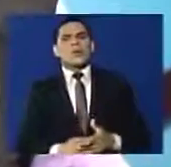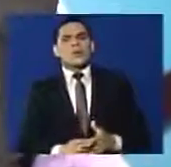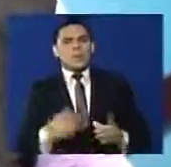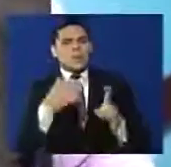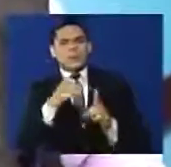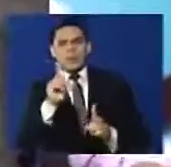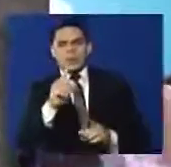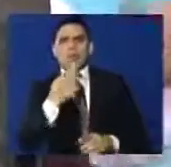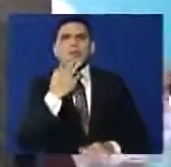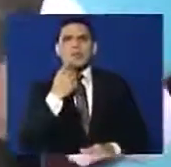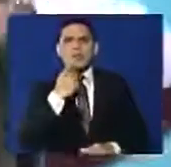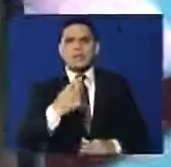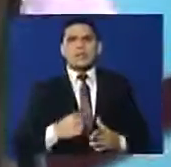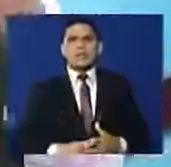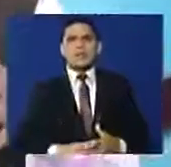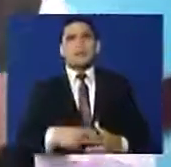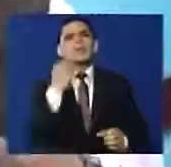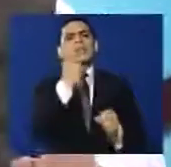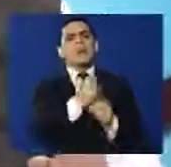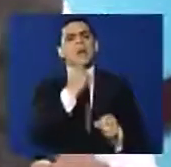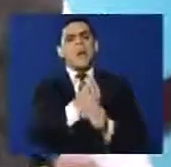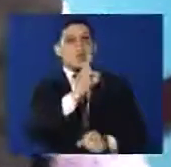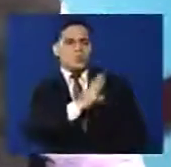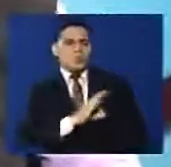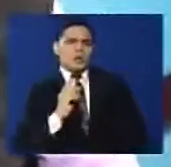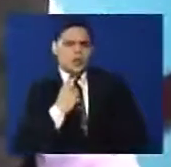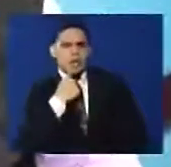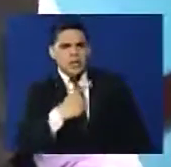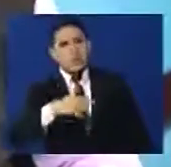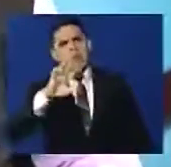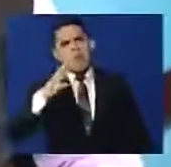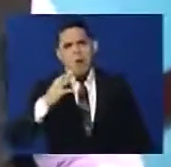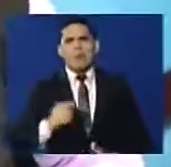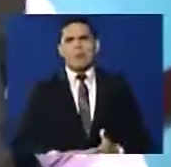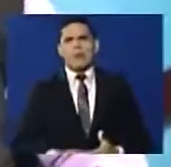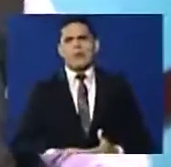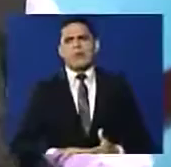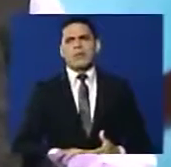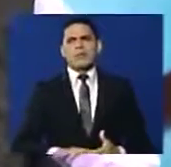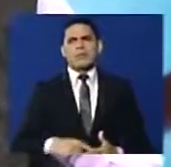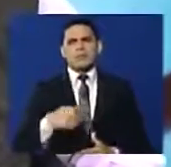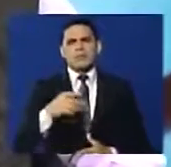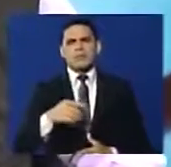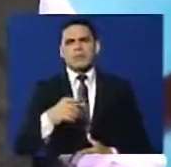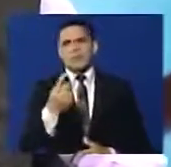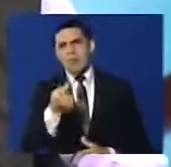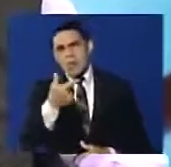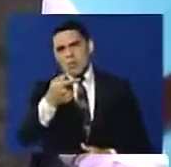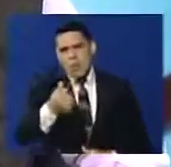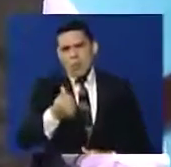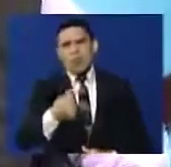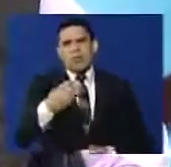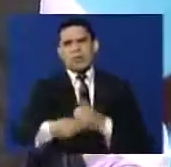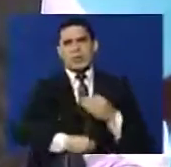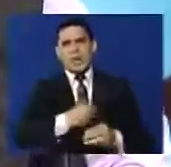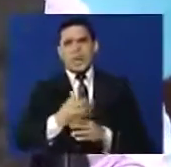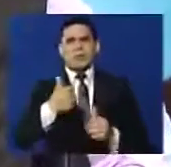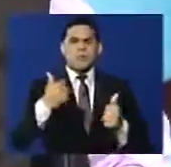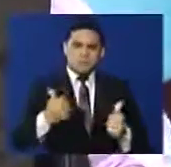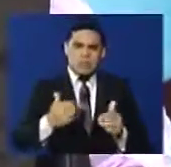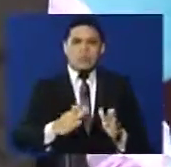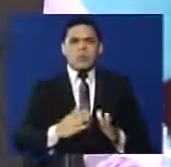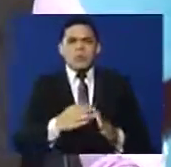algo a este gobierno? Yo le reconozco su trabajo social, que ha sido pobre, pero ha sido